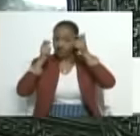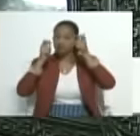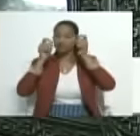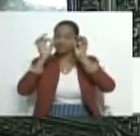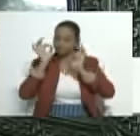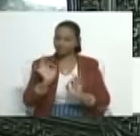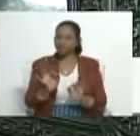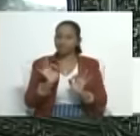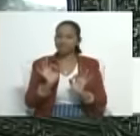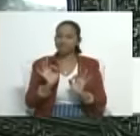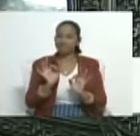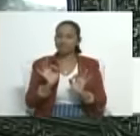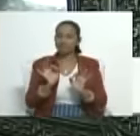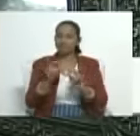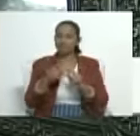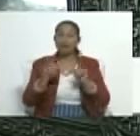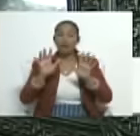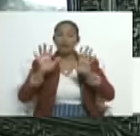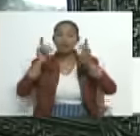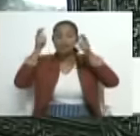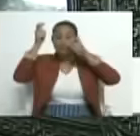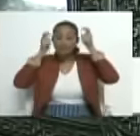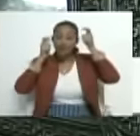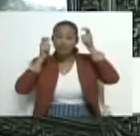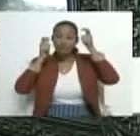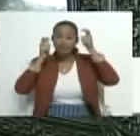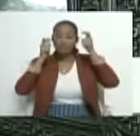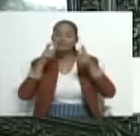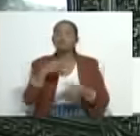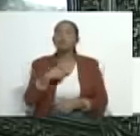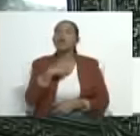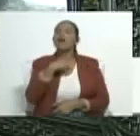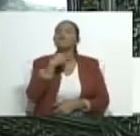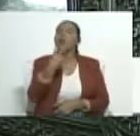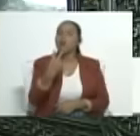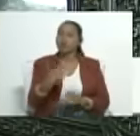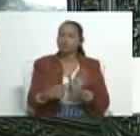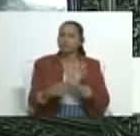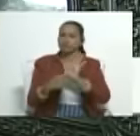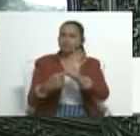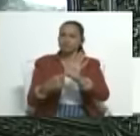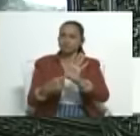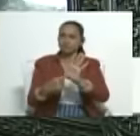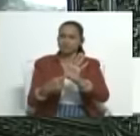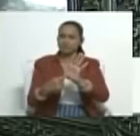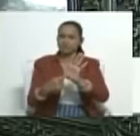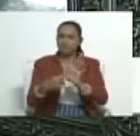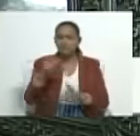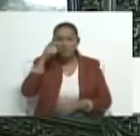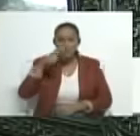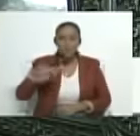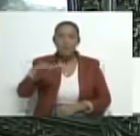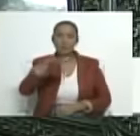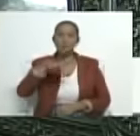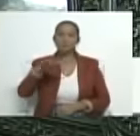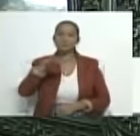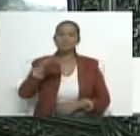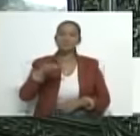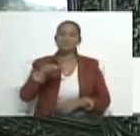indomable. Pero Chávez fue la voz, fue la expresión de un pueblo que se alzó